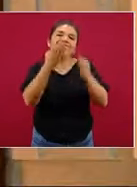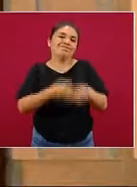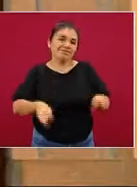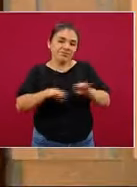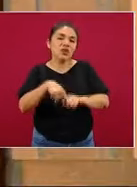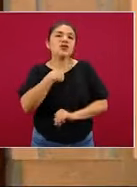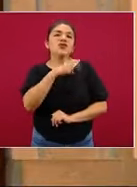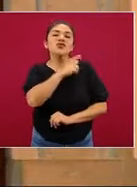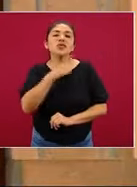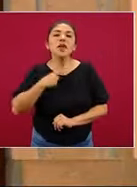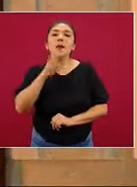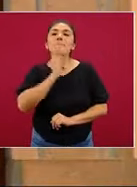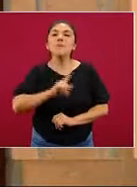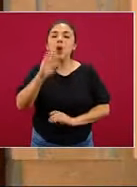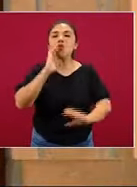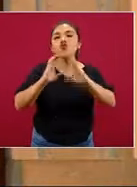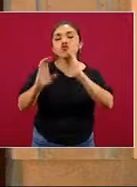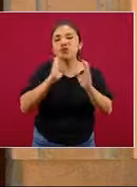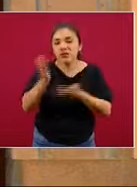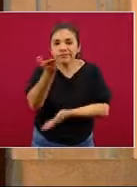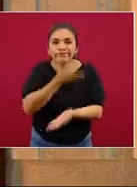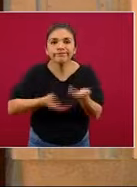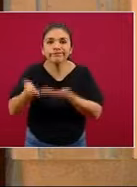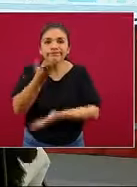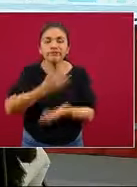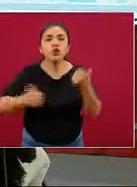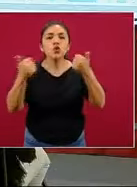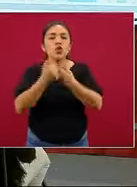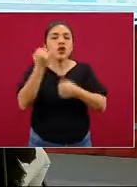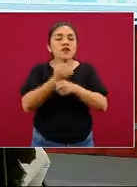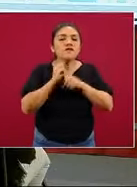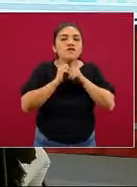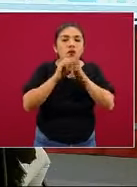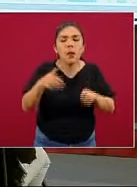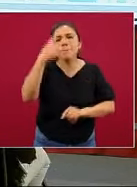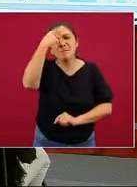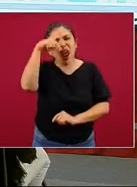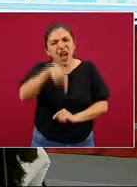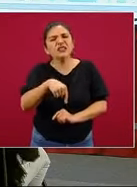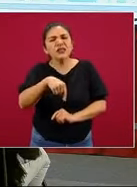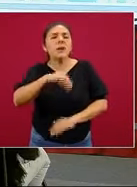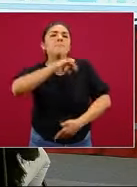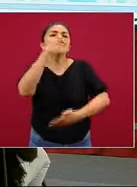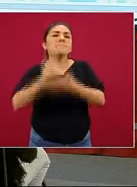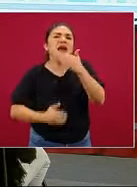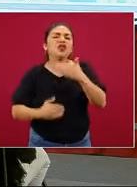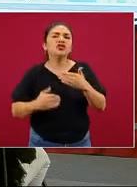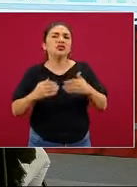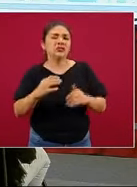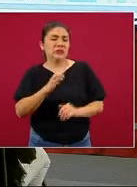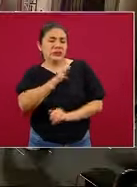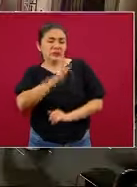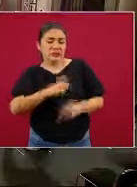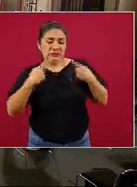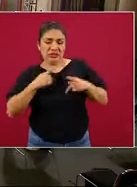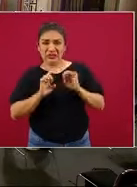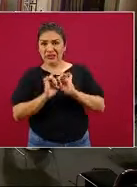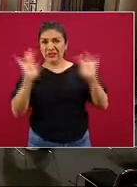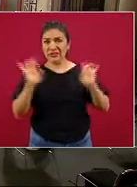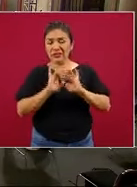la comunicación y el intercambio de información con el fin de contrarrestar la xenofobia, pero a su vez